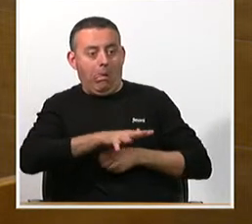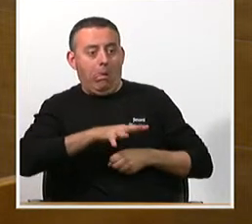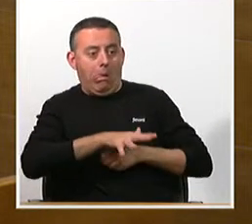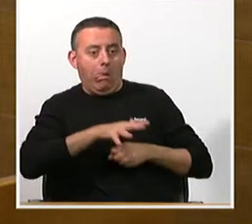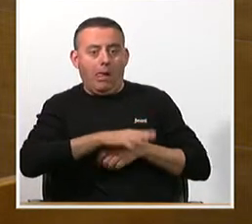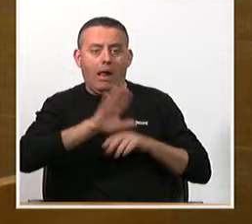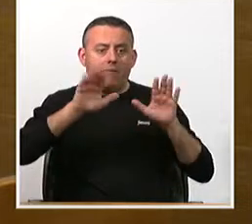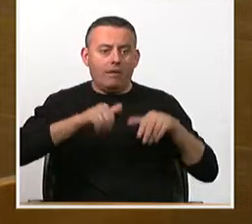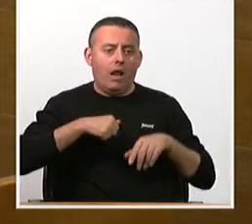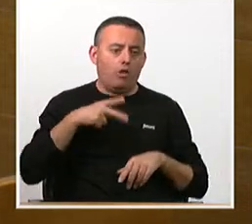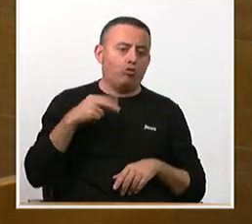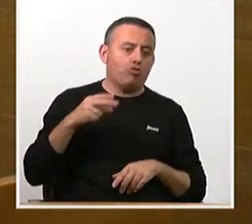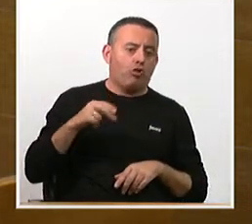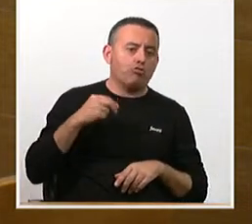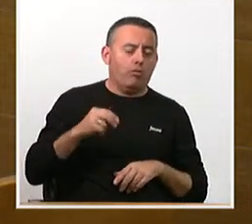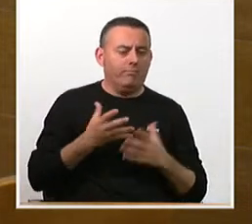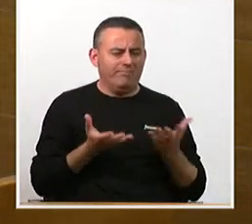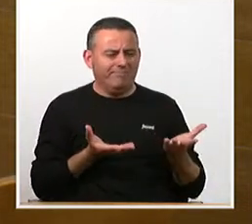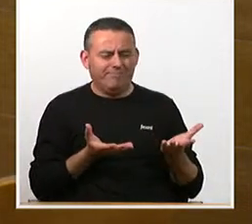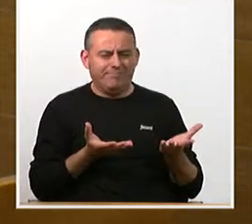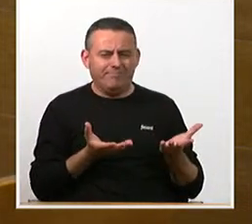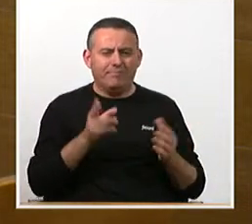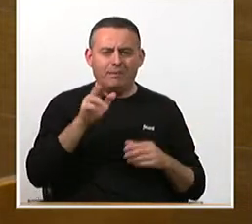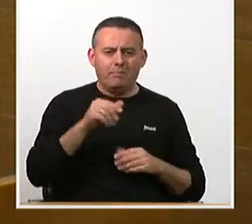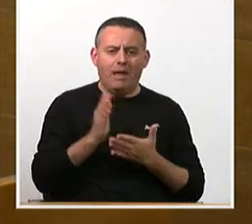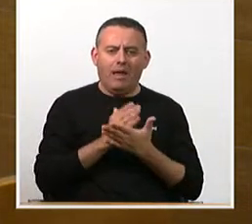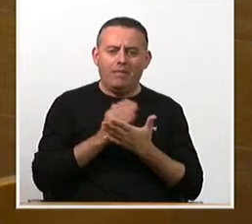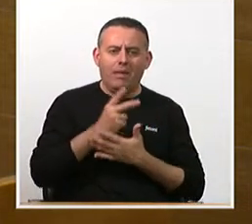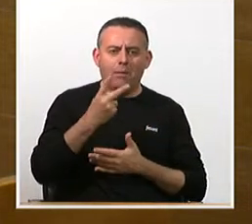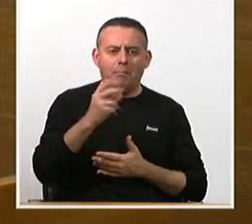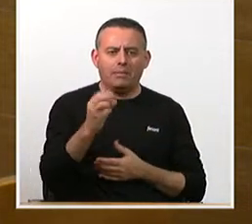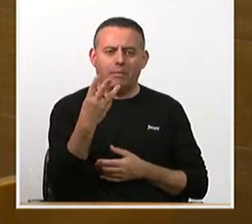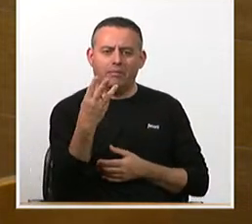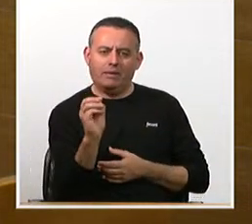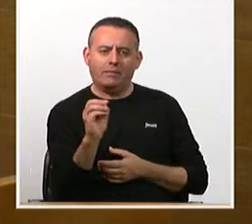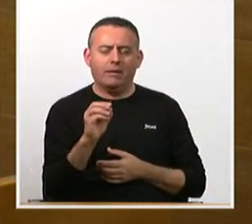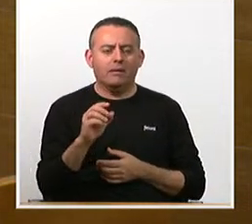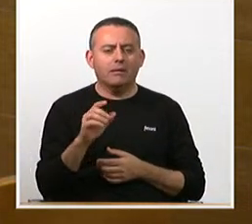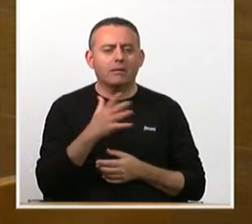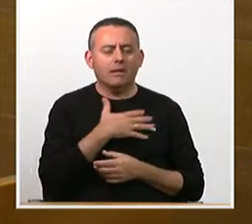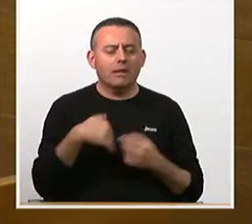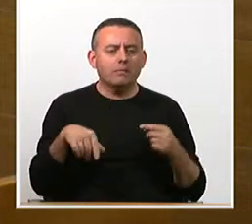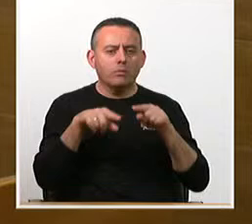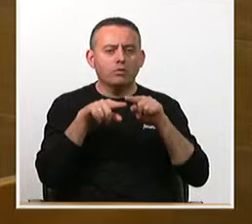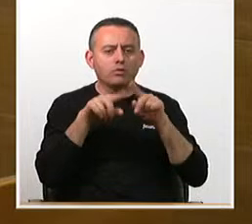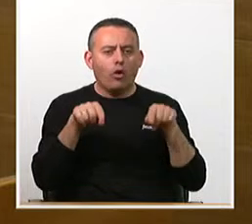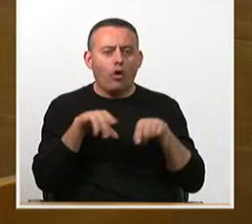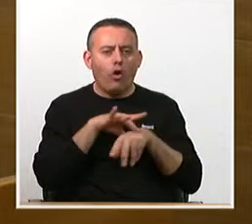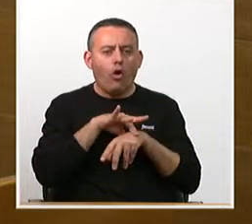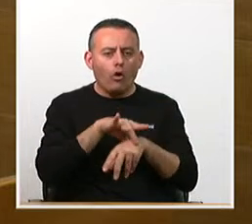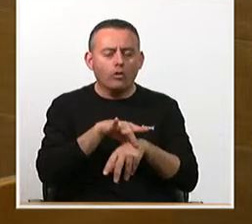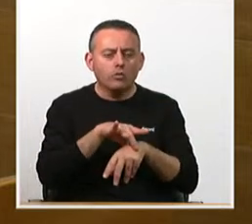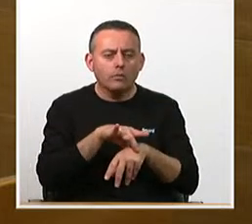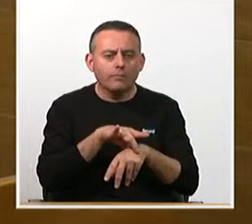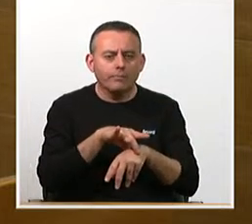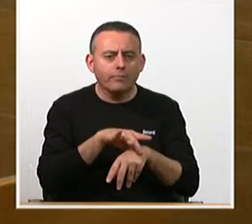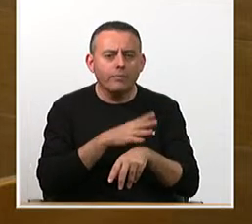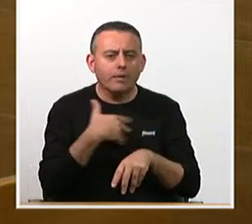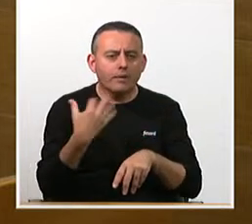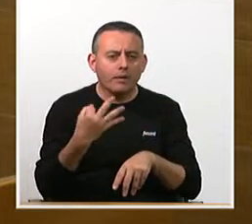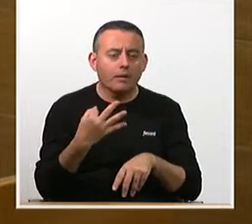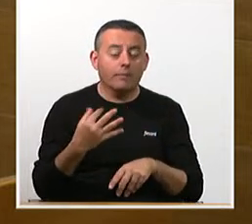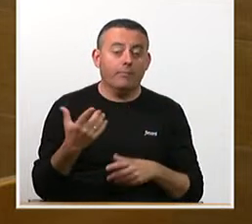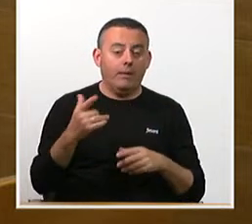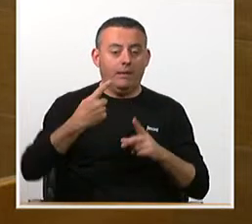otra parte ignoran que la agenda 2030 se basa en desarroll desollar una hoja de ruta coordinada y colaborada a distintos niveles Europa